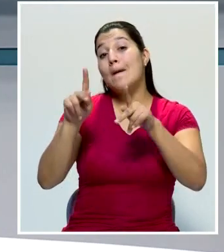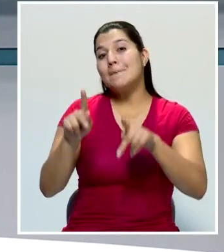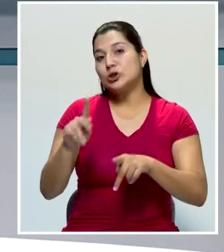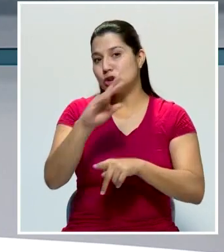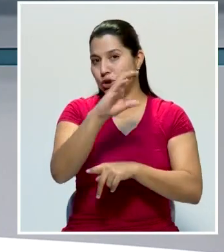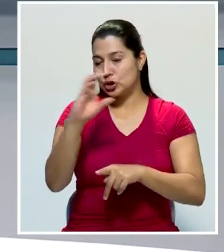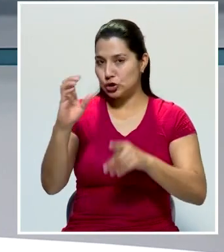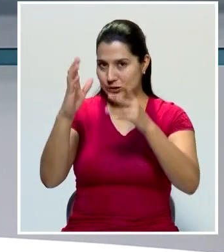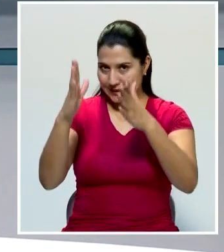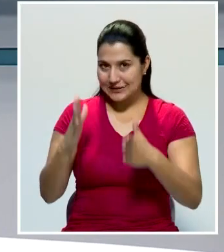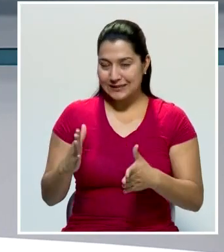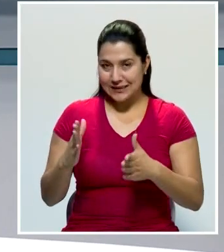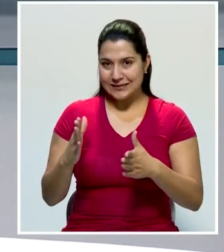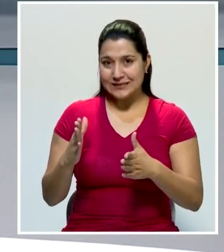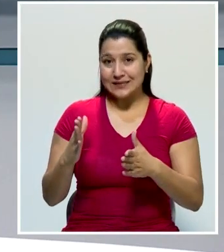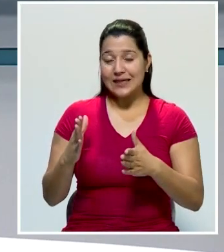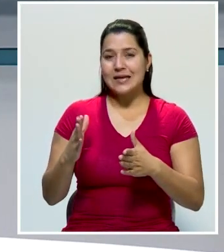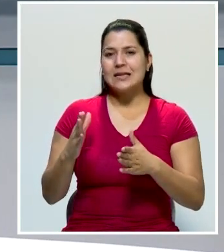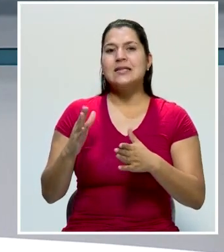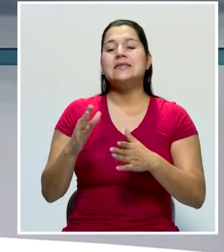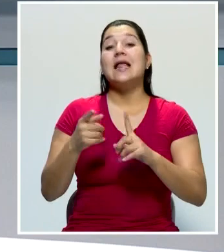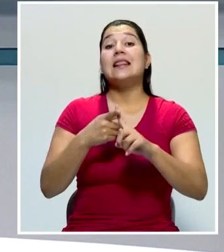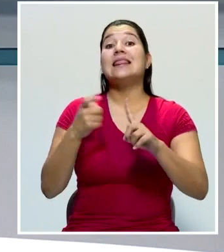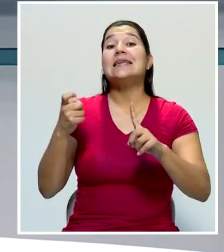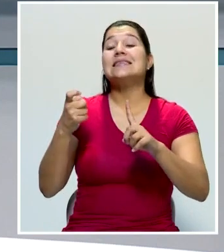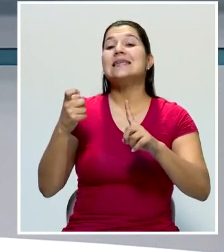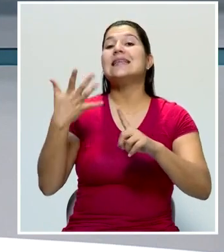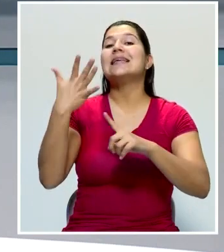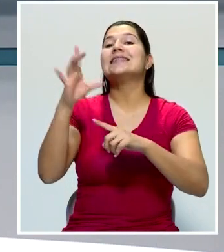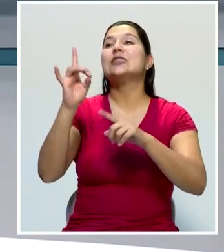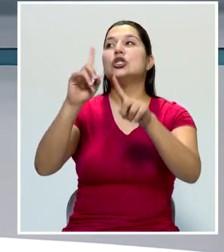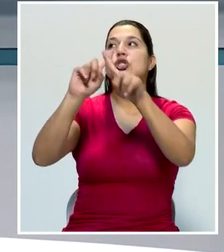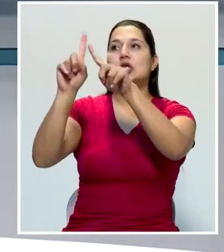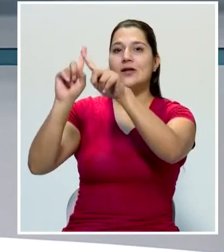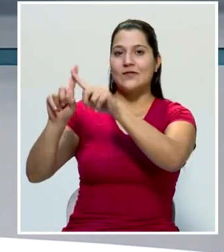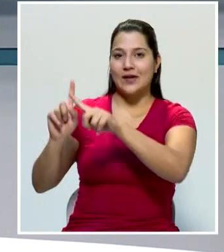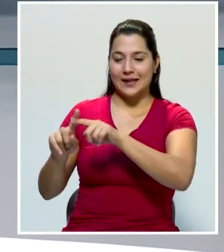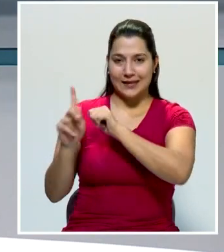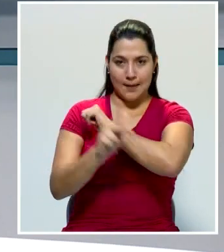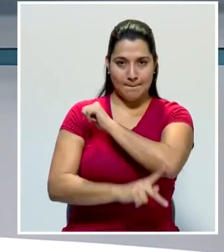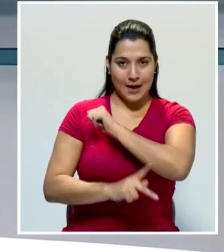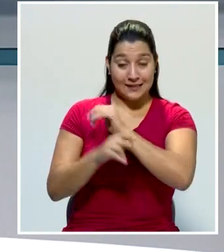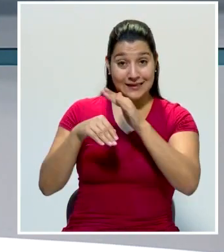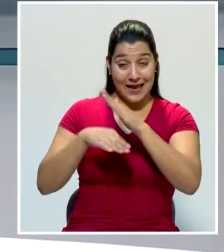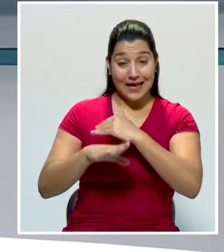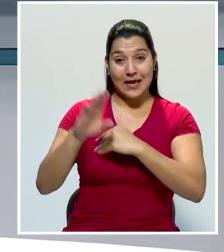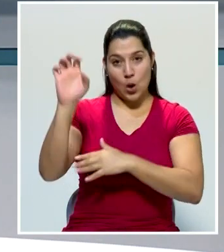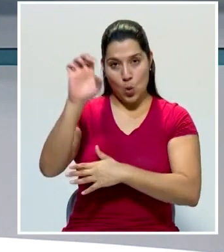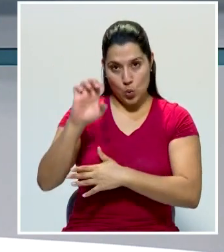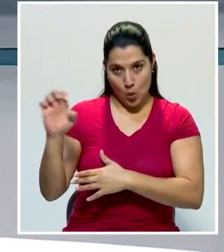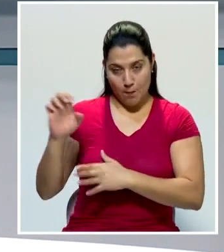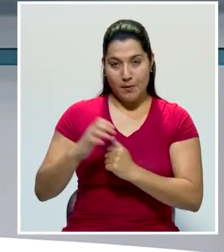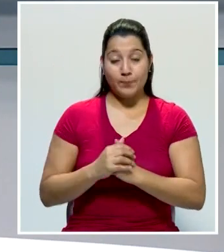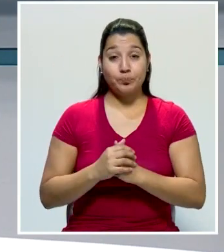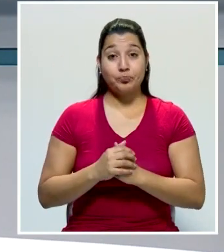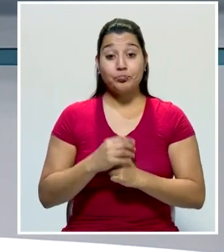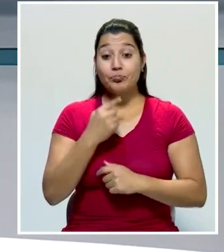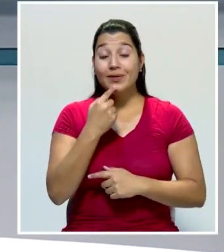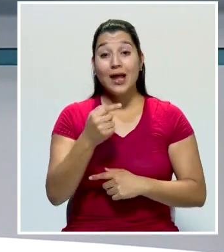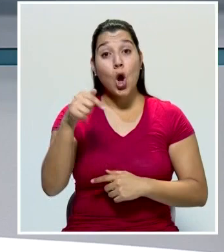ticos provenientes de 18 países europeos. El canciller Rodolfo Solano confirmó hoy que